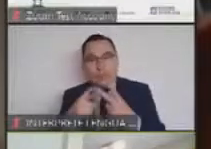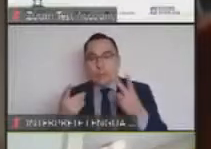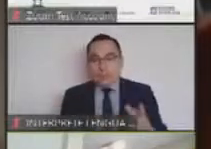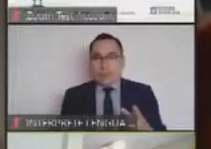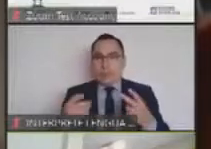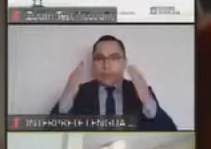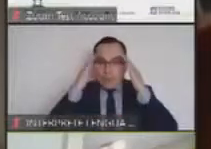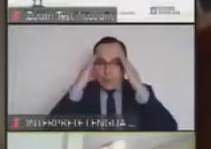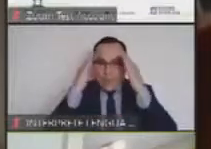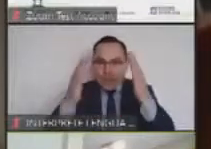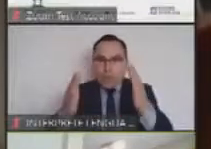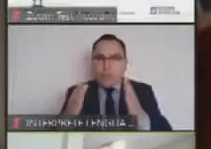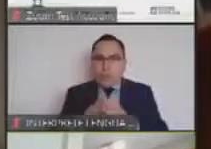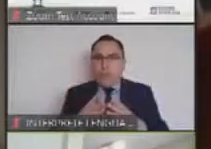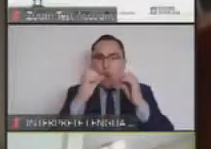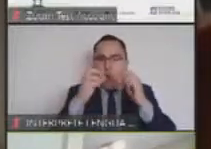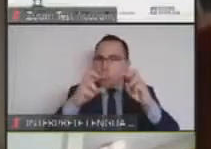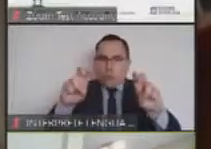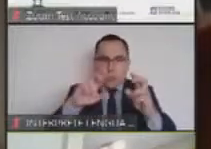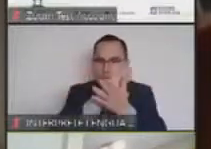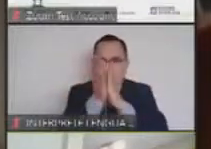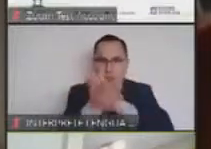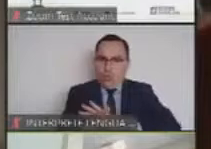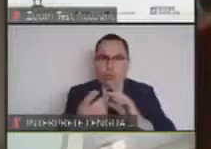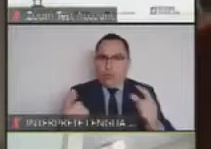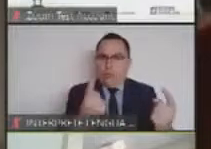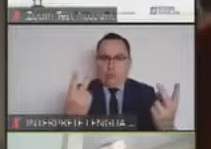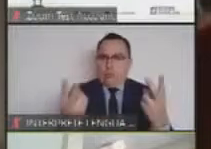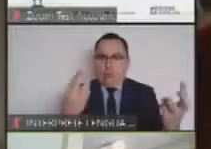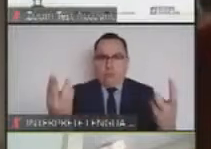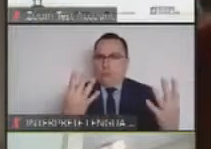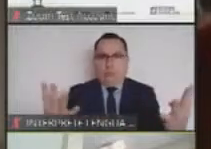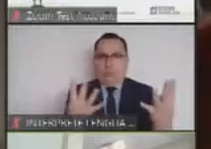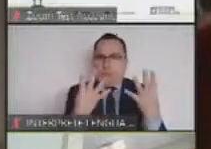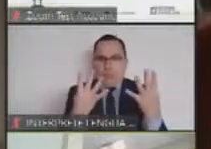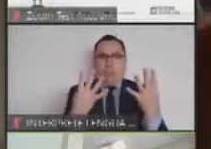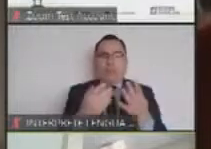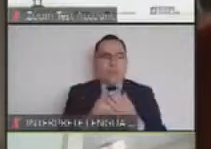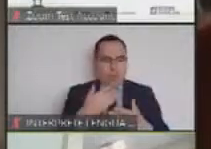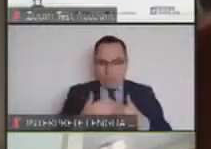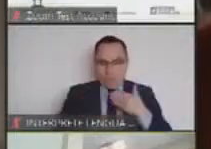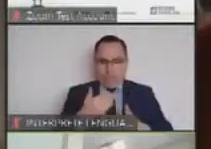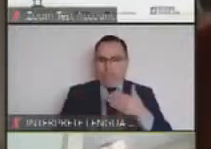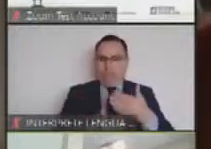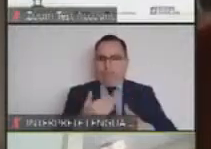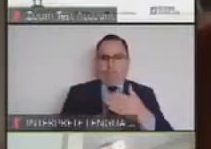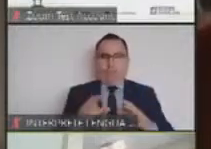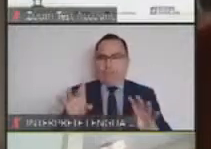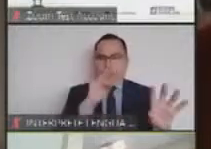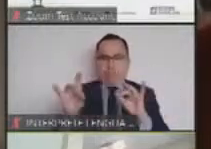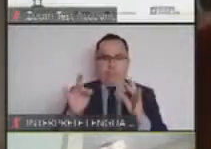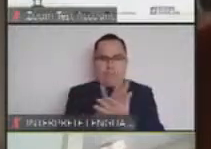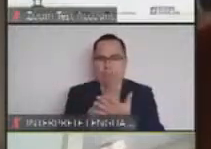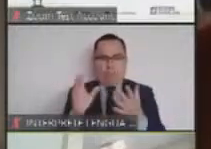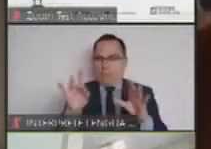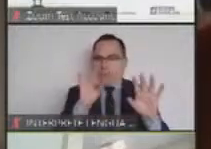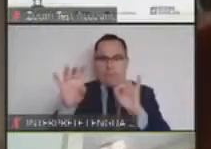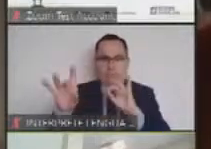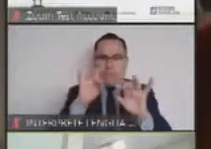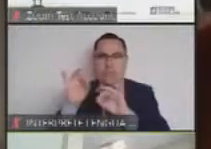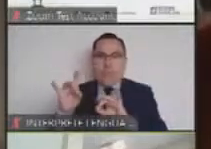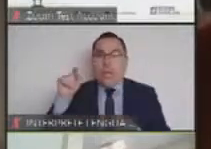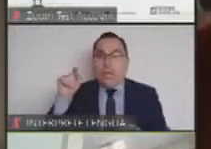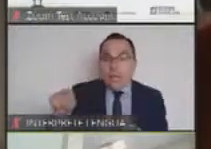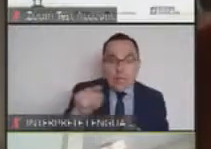y de oportunidades de todos los interesados durante todo el proceso de selección, esto es, en